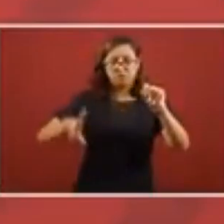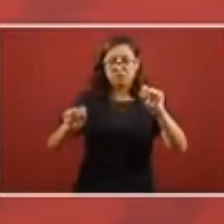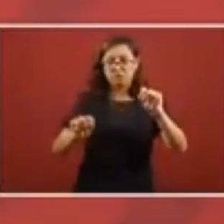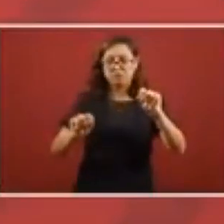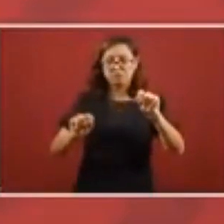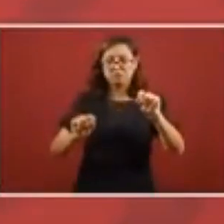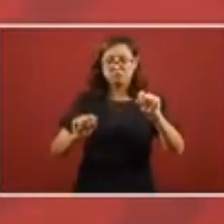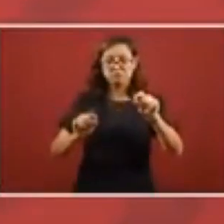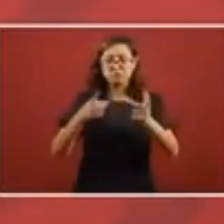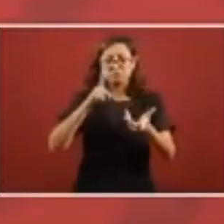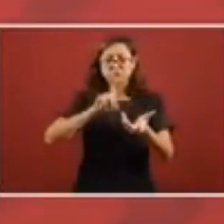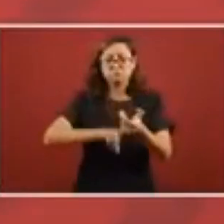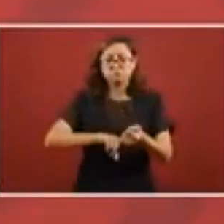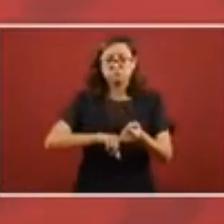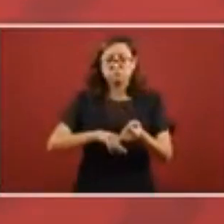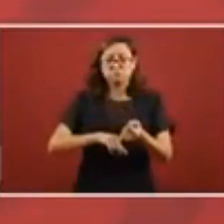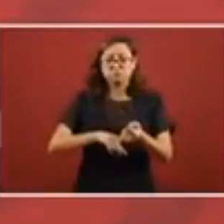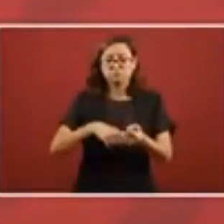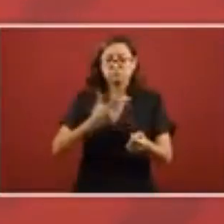tiene